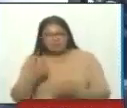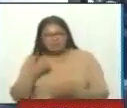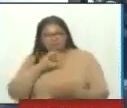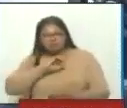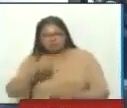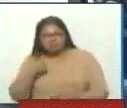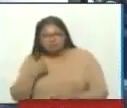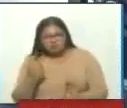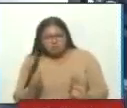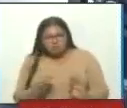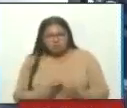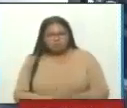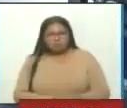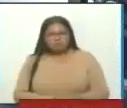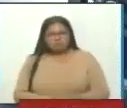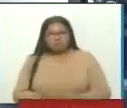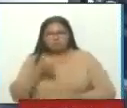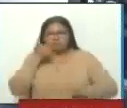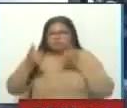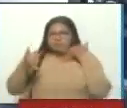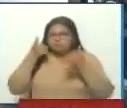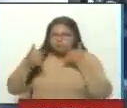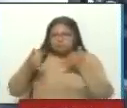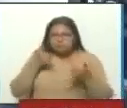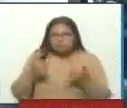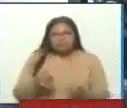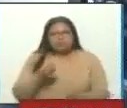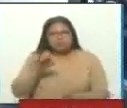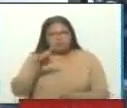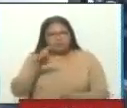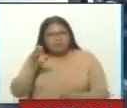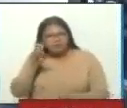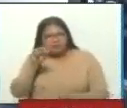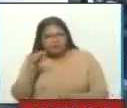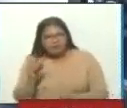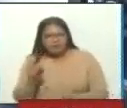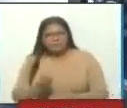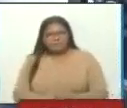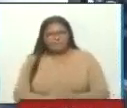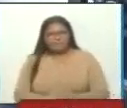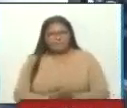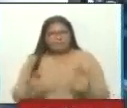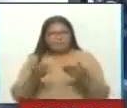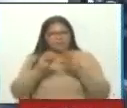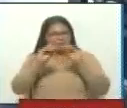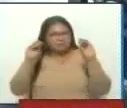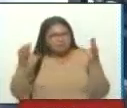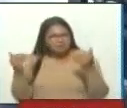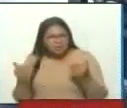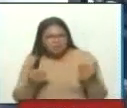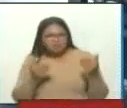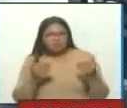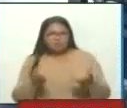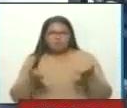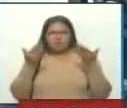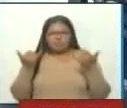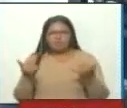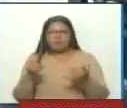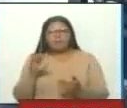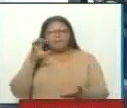Entonces comencé a llamar a periodistas y le dije, soy Elena Salcedo. Es la rueda de prensa que se está convocando porque había el levantamiento en